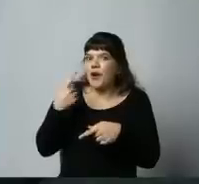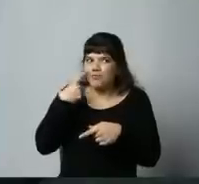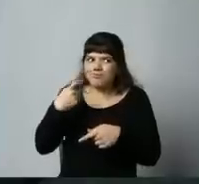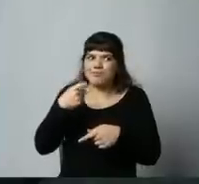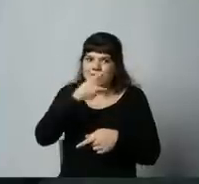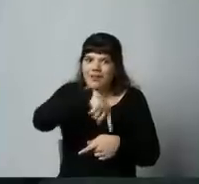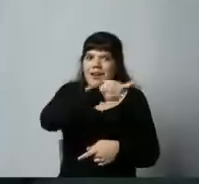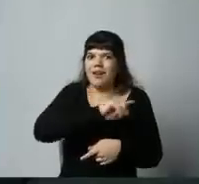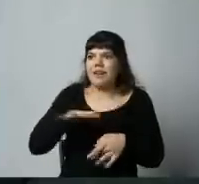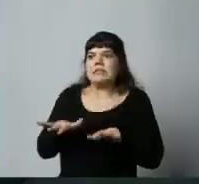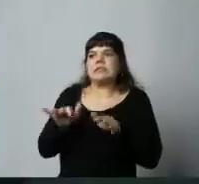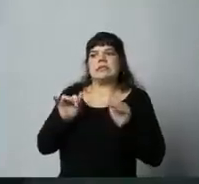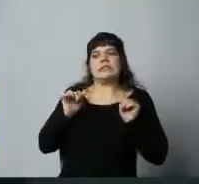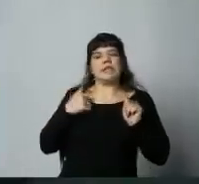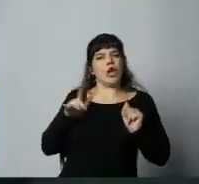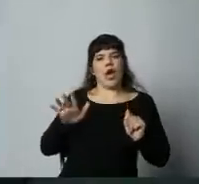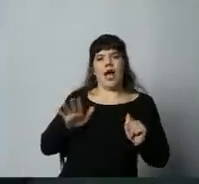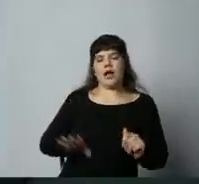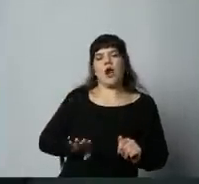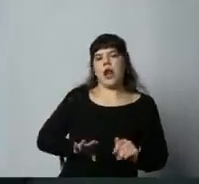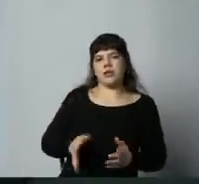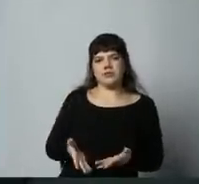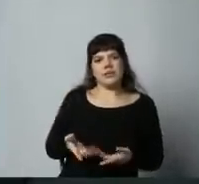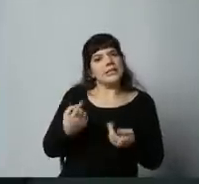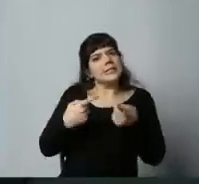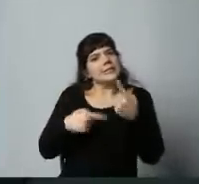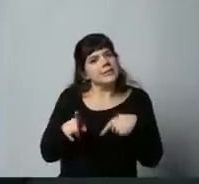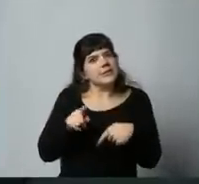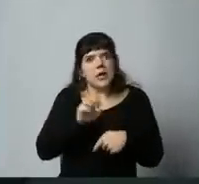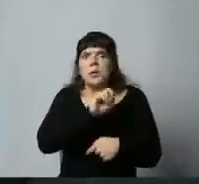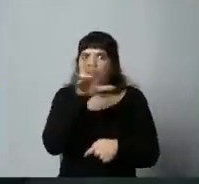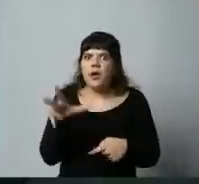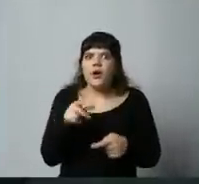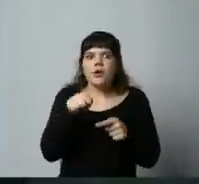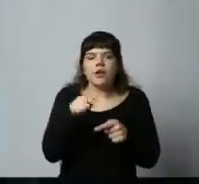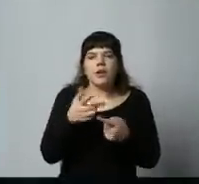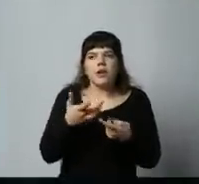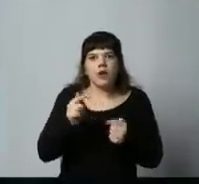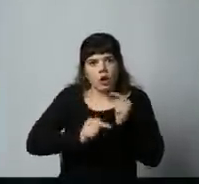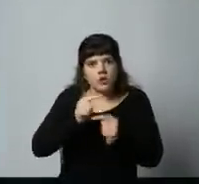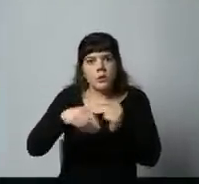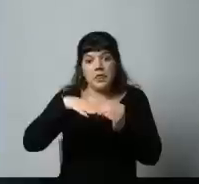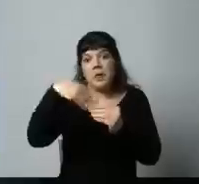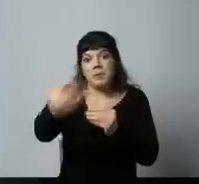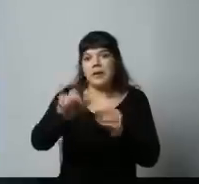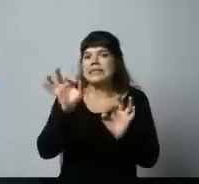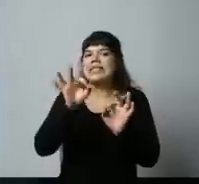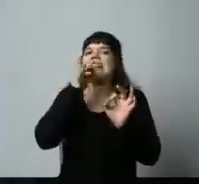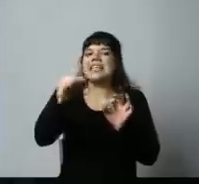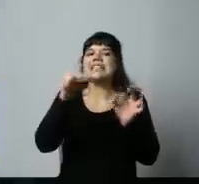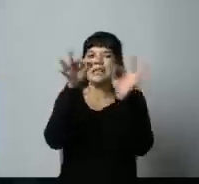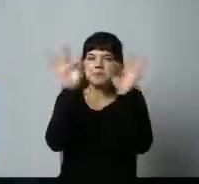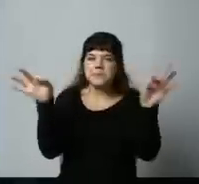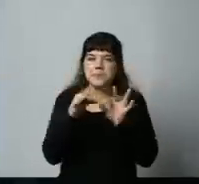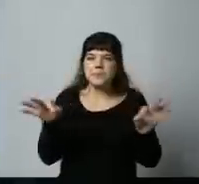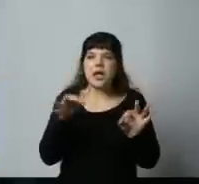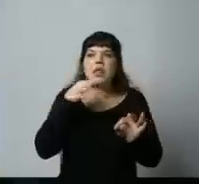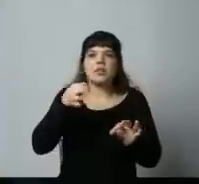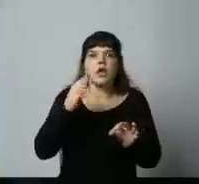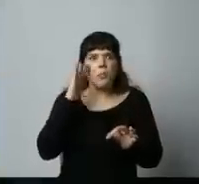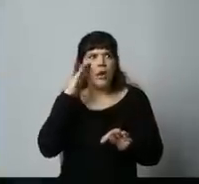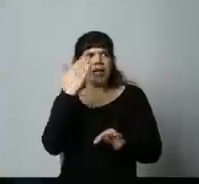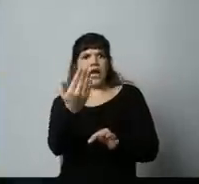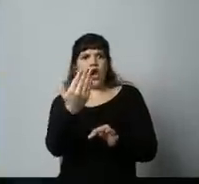el estado no hizo lo suficiente para peor lo que sigue después que no está citado acá fue un reconocimiento